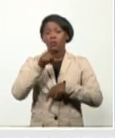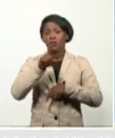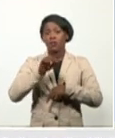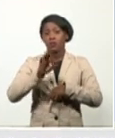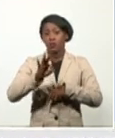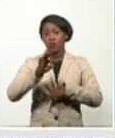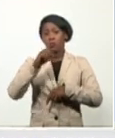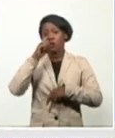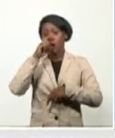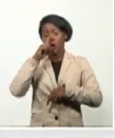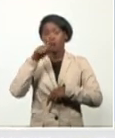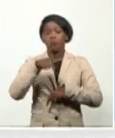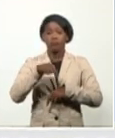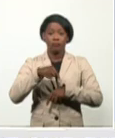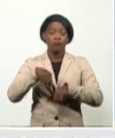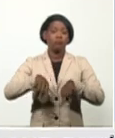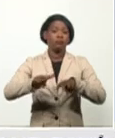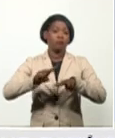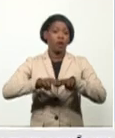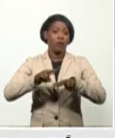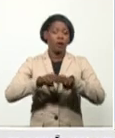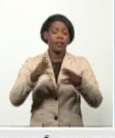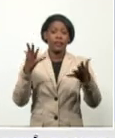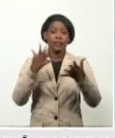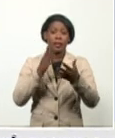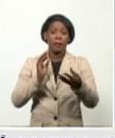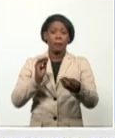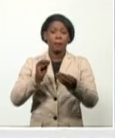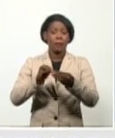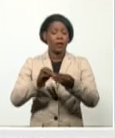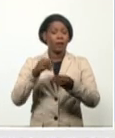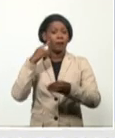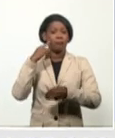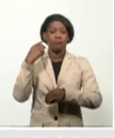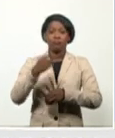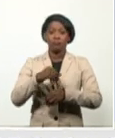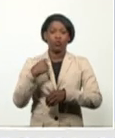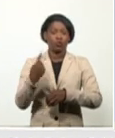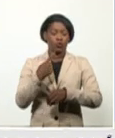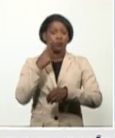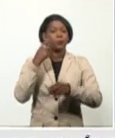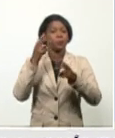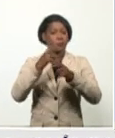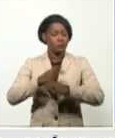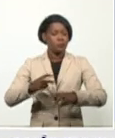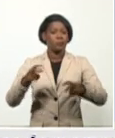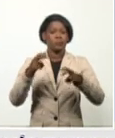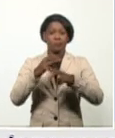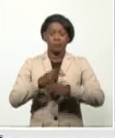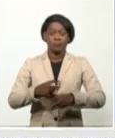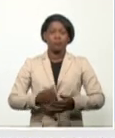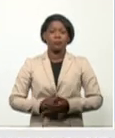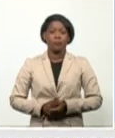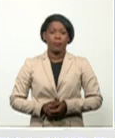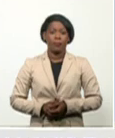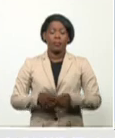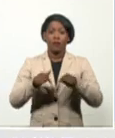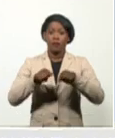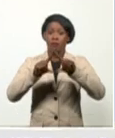Habana también, en el cual no se ha podido precisar la fuente de infección. De esta forma, en Cuba se